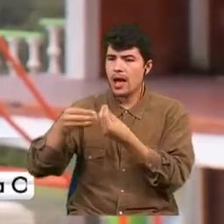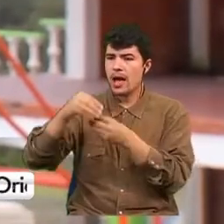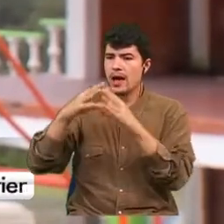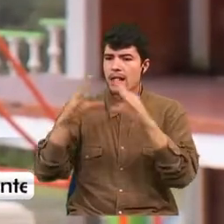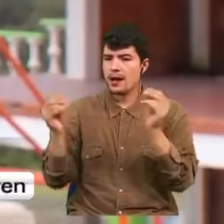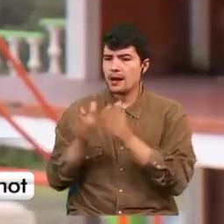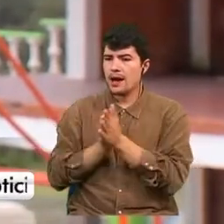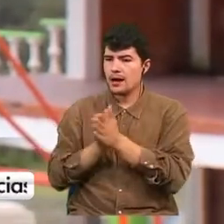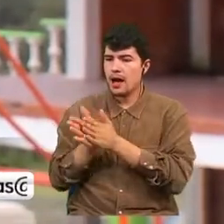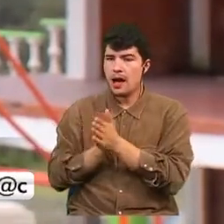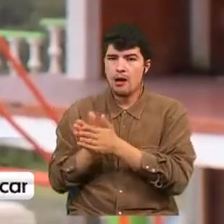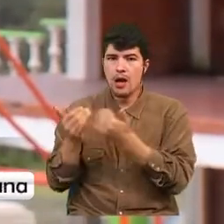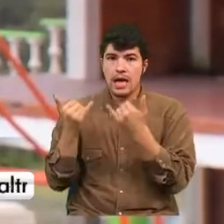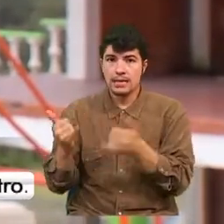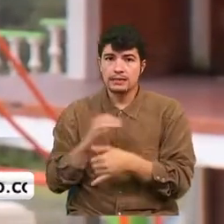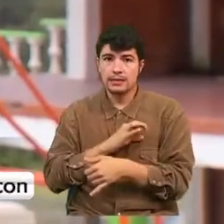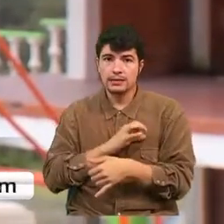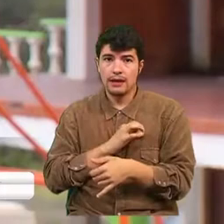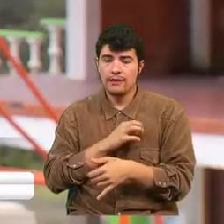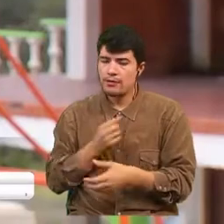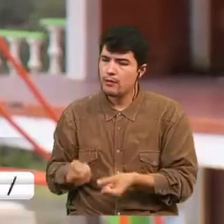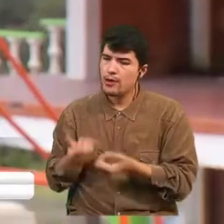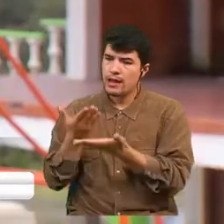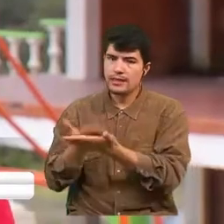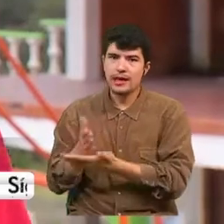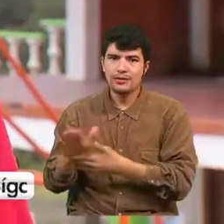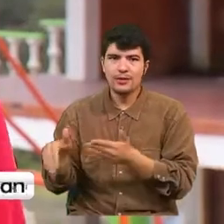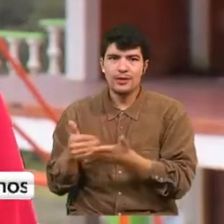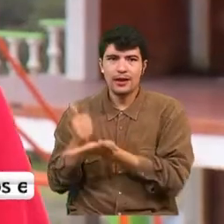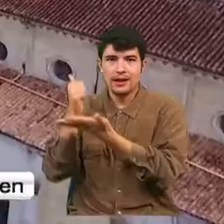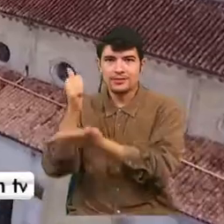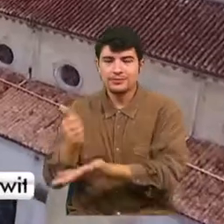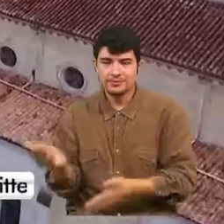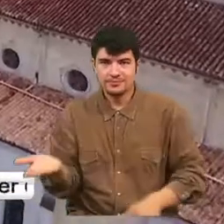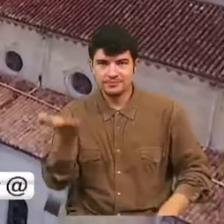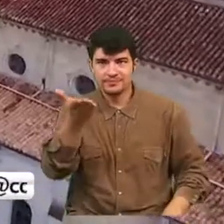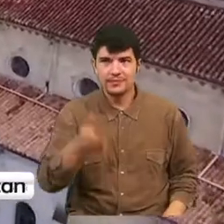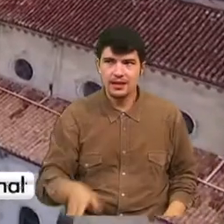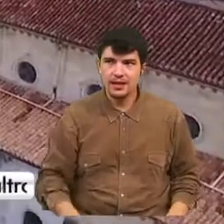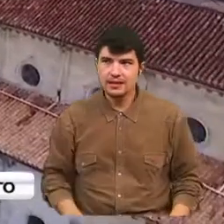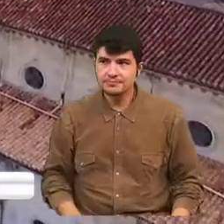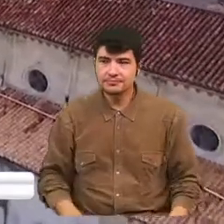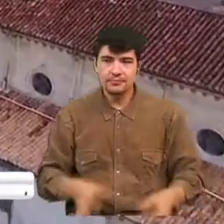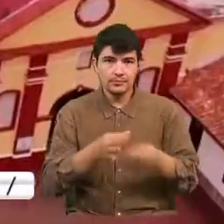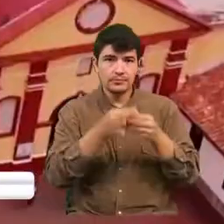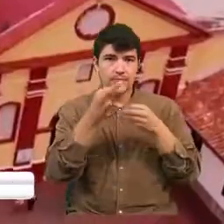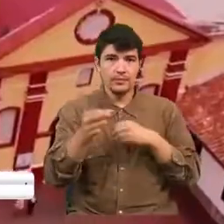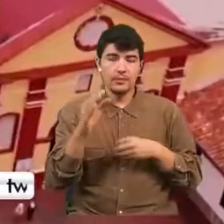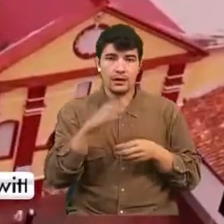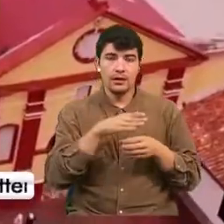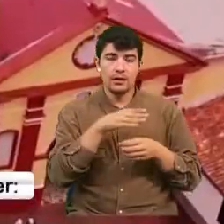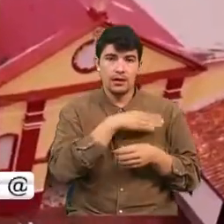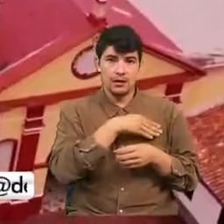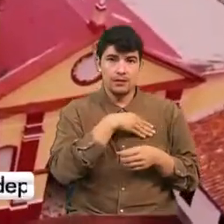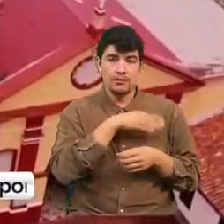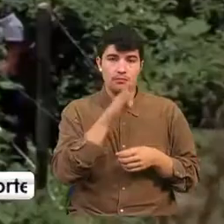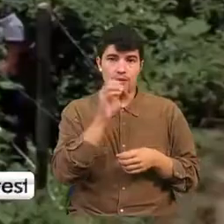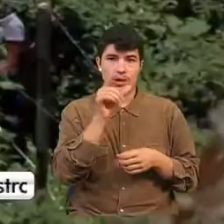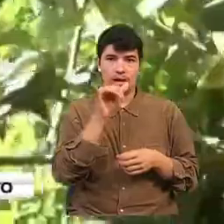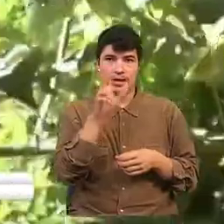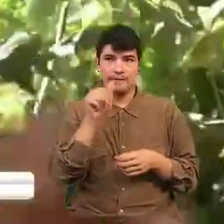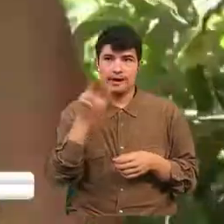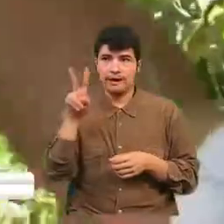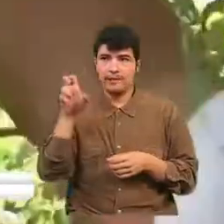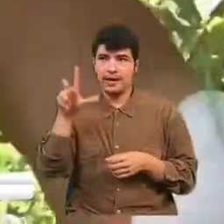fueron entregadas algunas ayudas por parte de la administración departamental. Los municipios de Bolívar y Vélez, en los cuales se